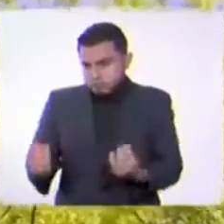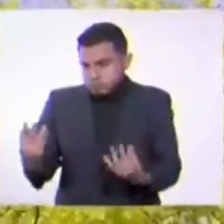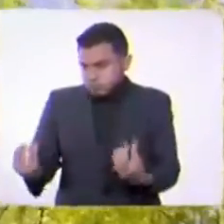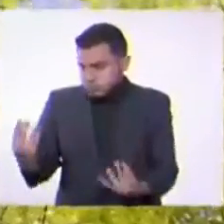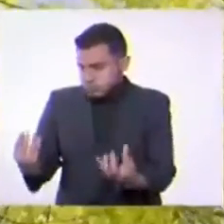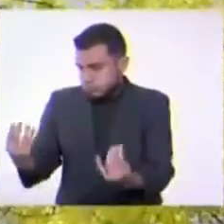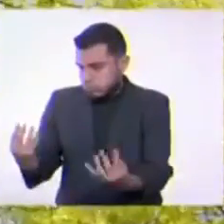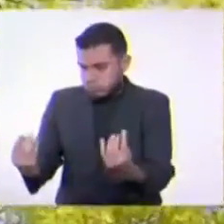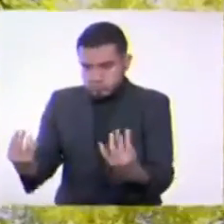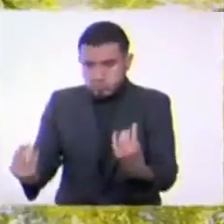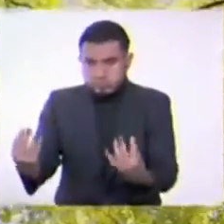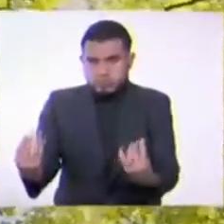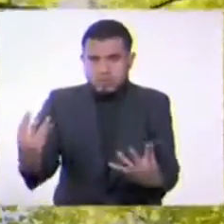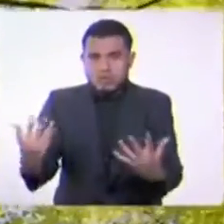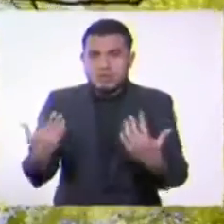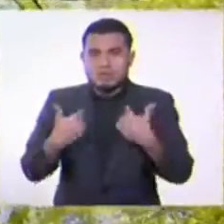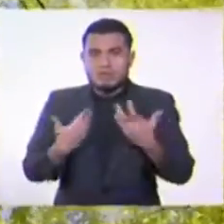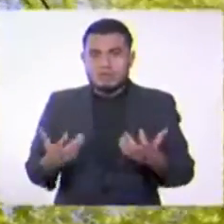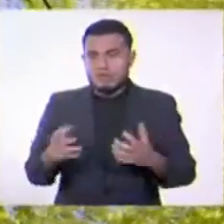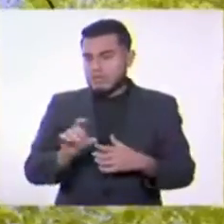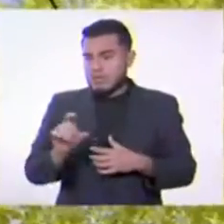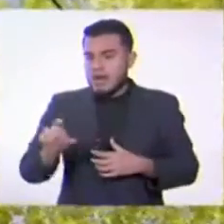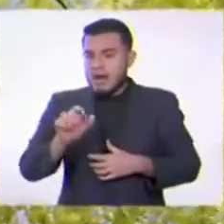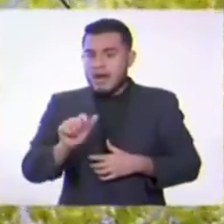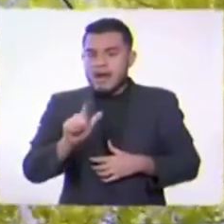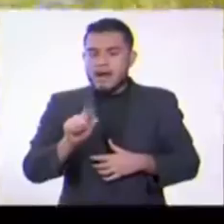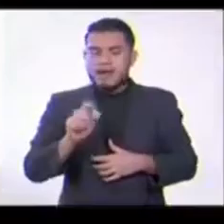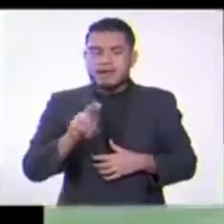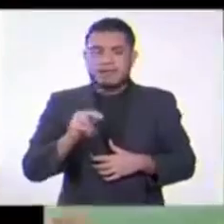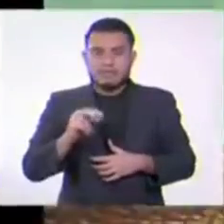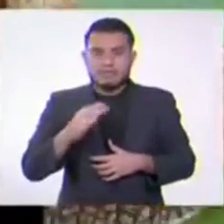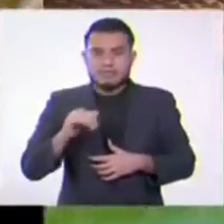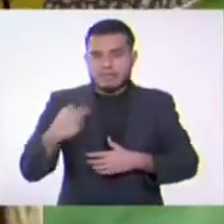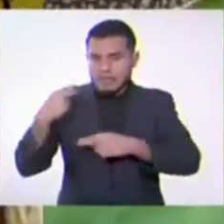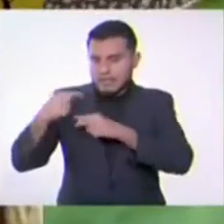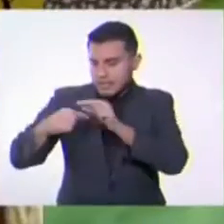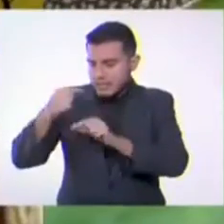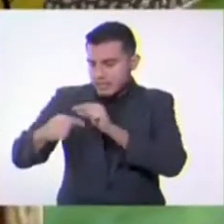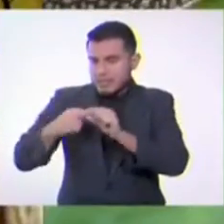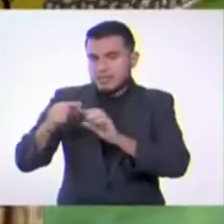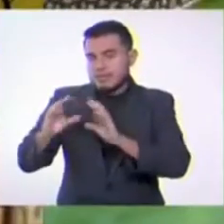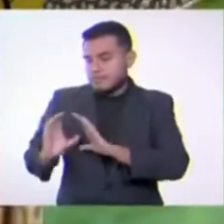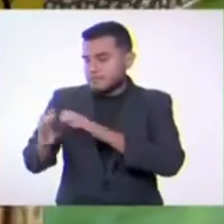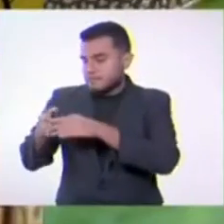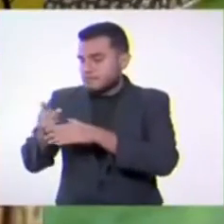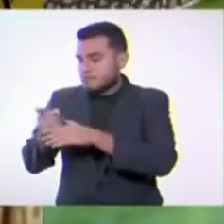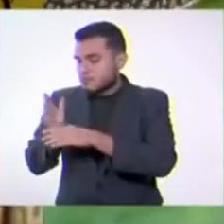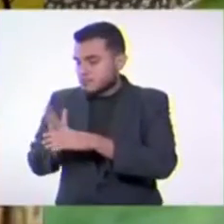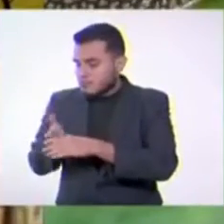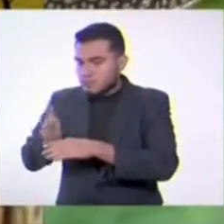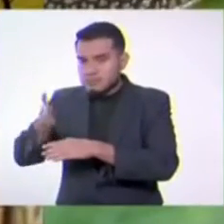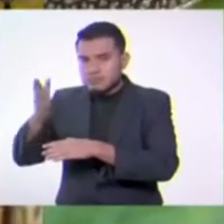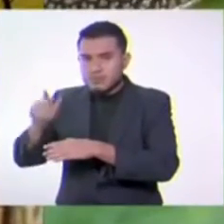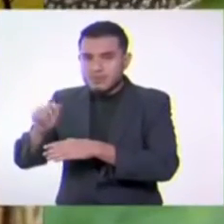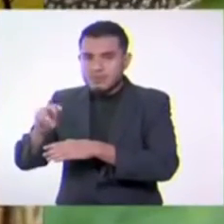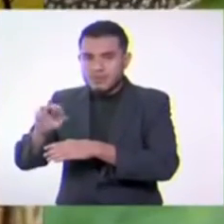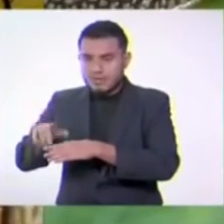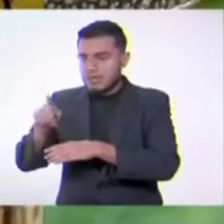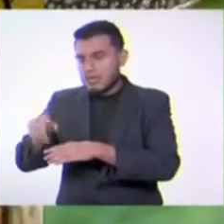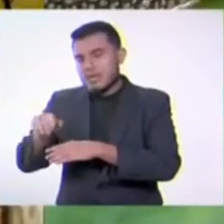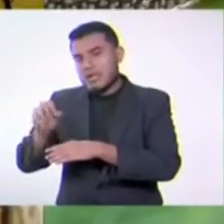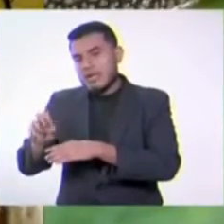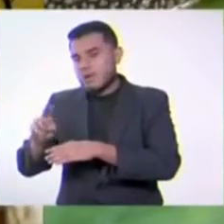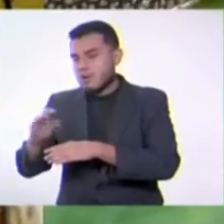Tienen además algo llamado alternancia de generaciones. Reino animalia son organismos